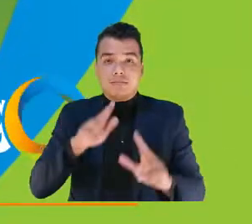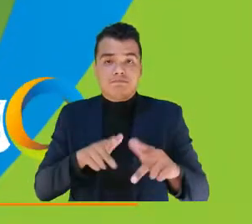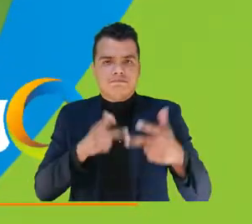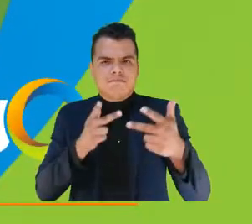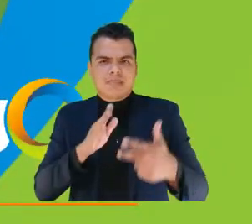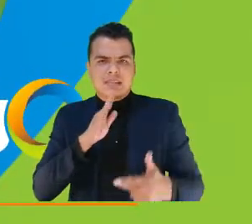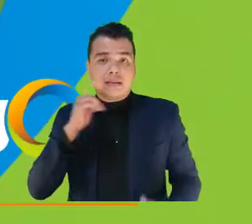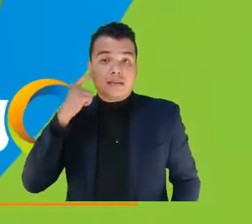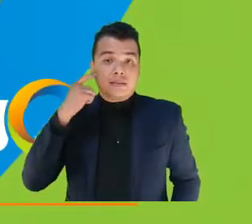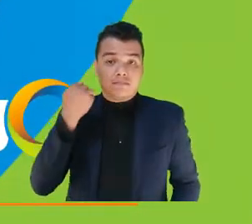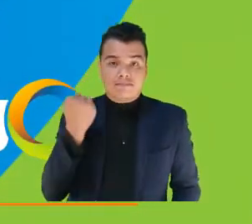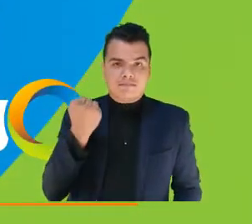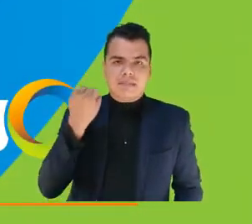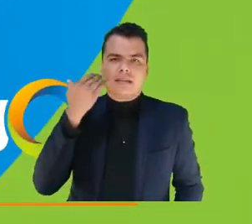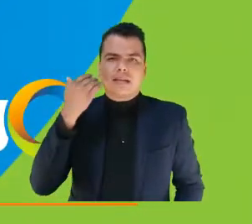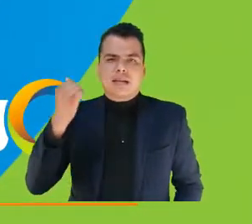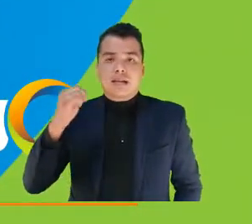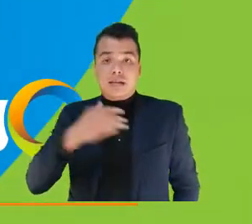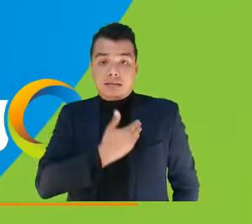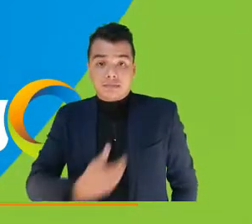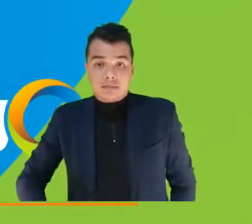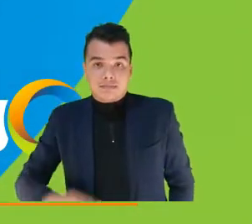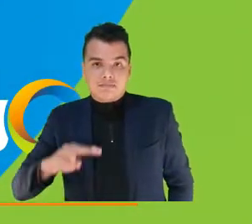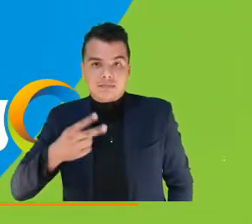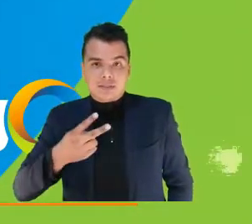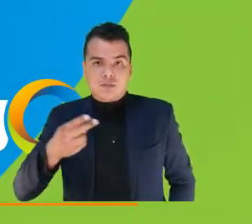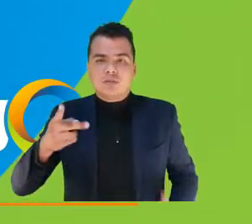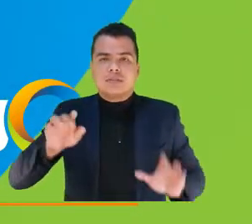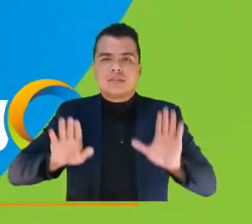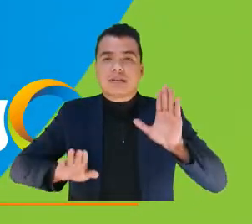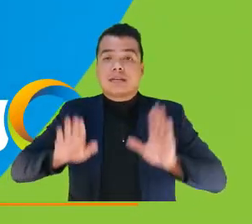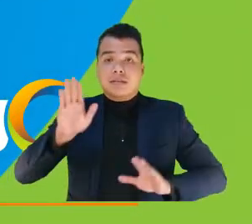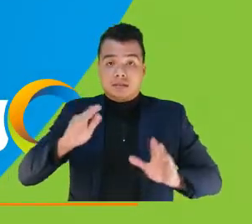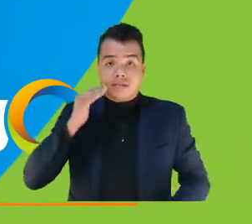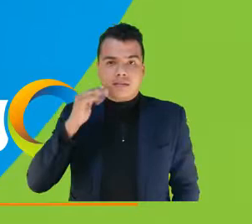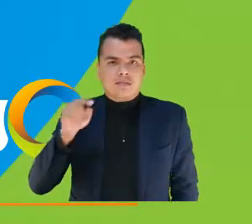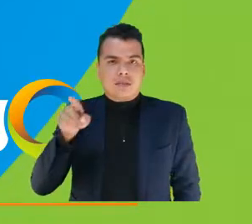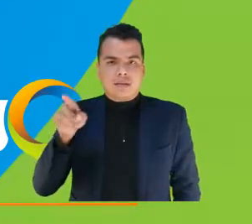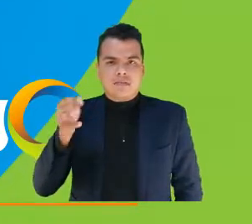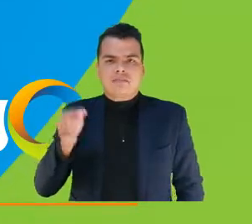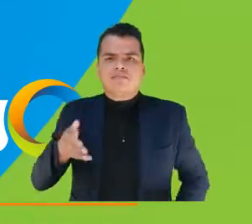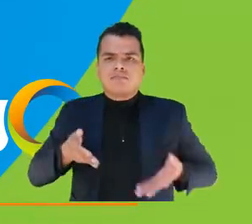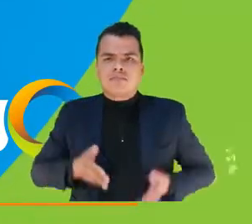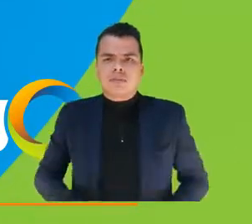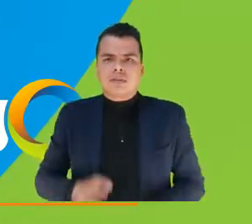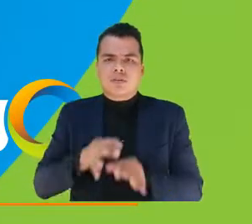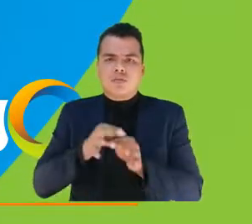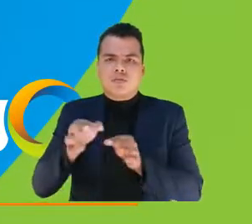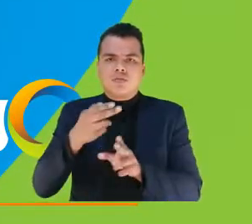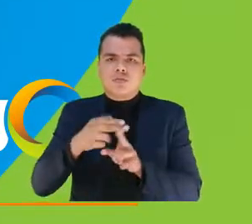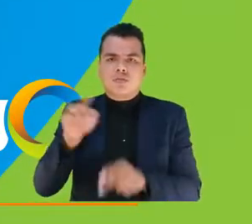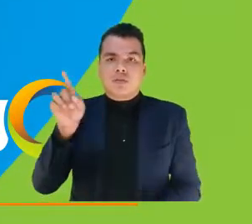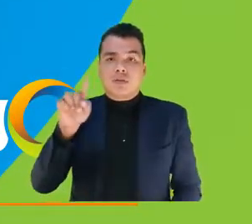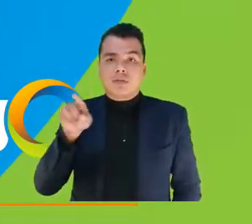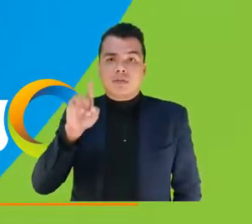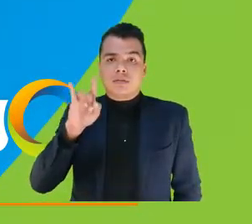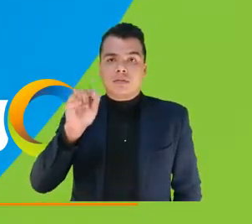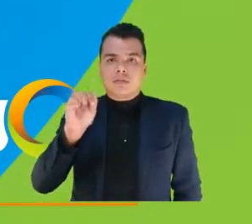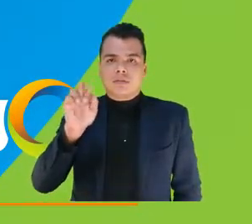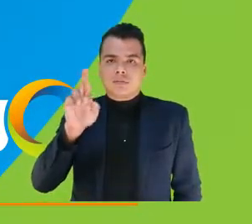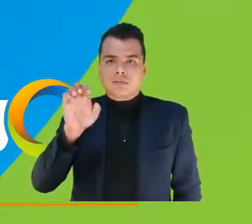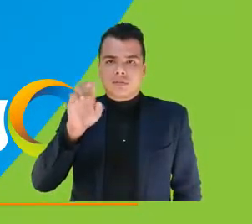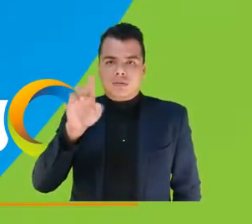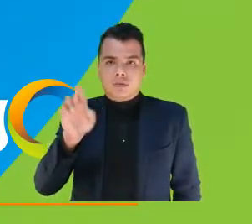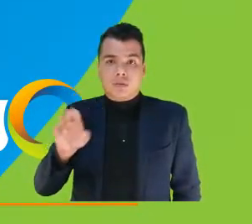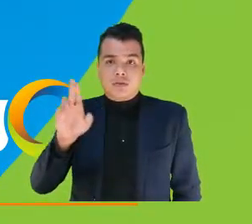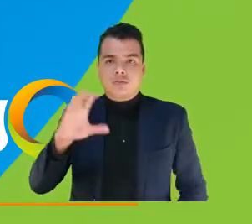Nuestra invitada de hoy, Francia Elena Márquez Mina, candidata a la vicepresidencia de Colombia. Nació en Suárez, Cauca. Es